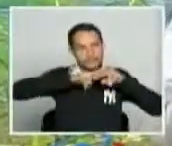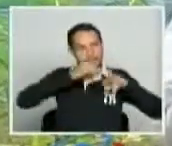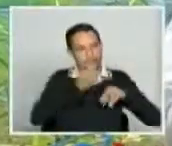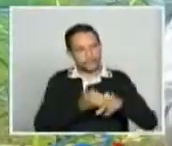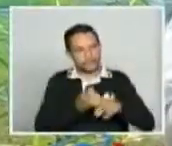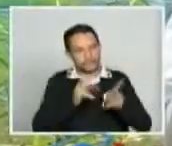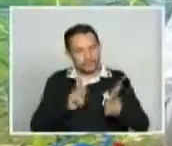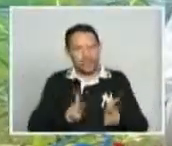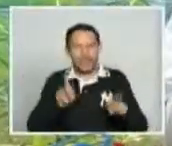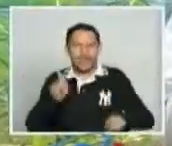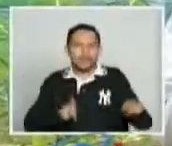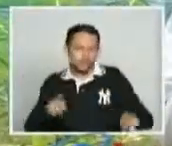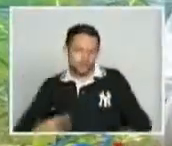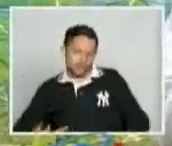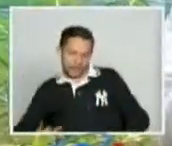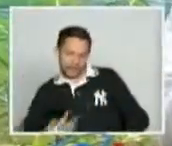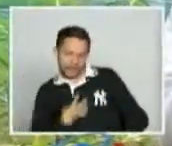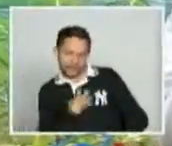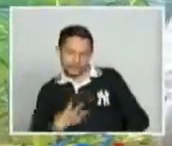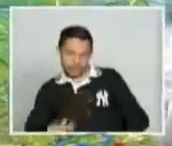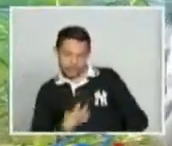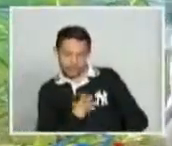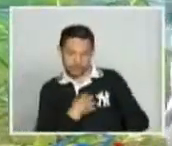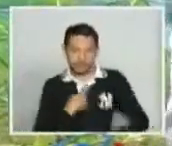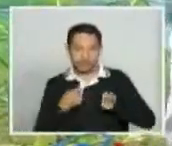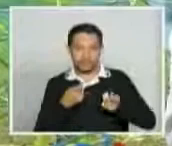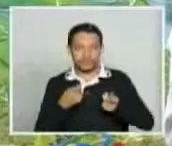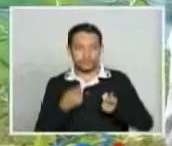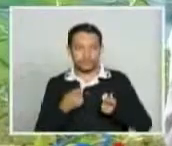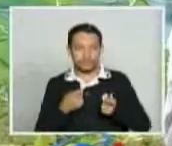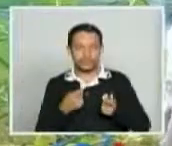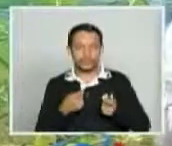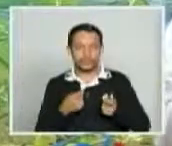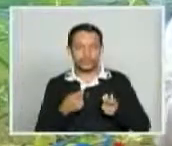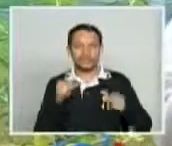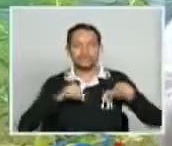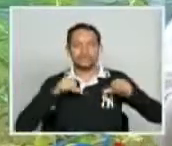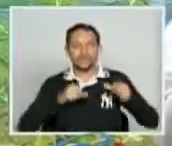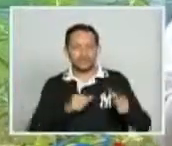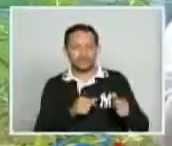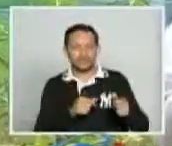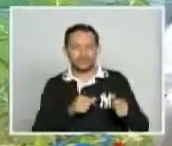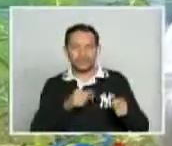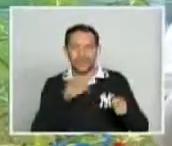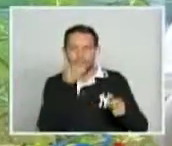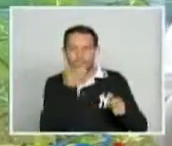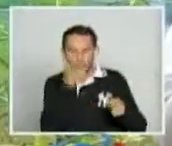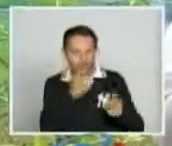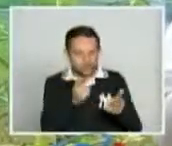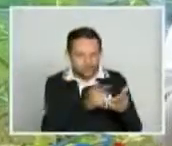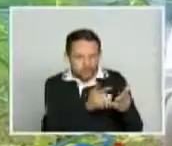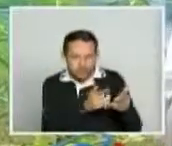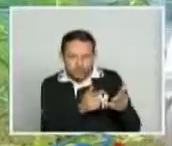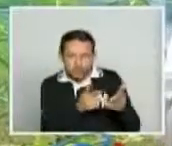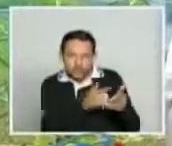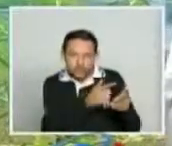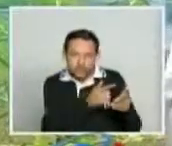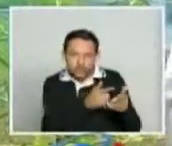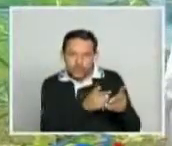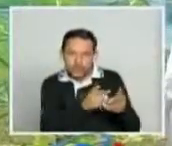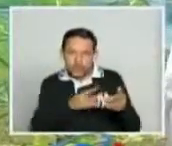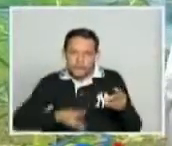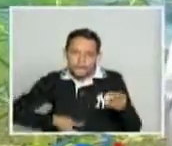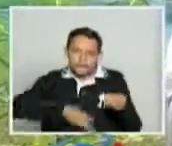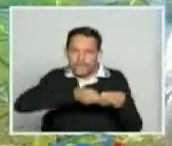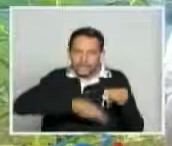tenido cánceres de tiroides, se les hace esa radioterapia y se les da yodo. Pero digamos que ese